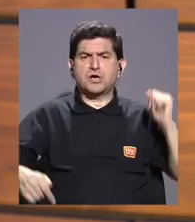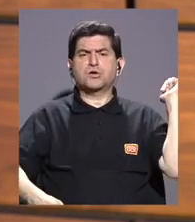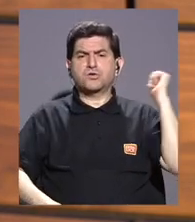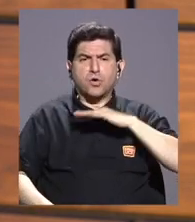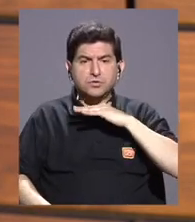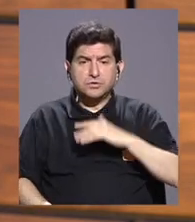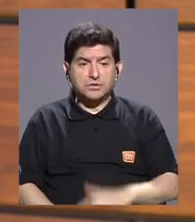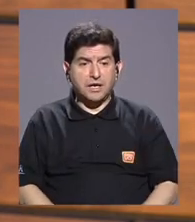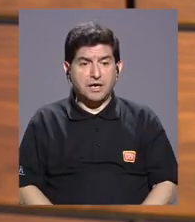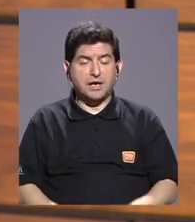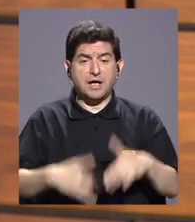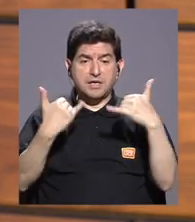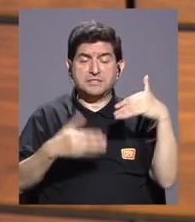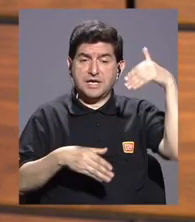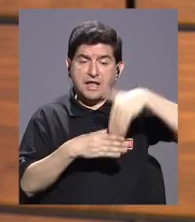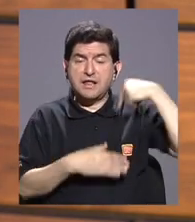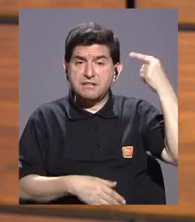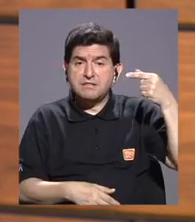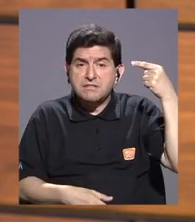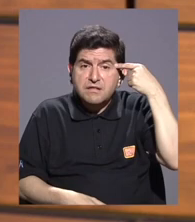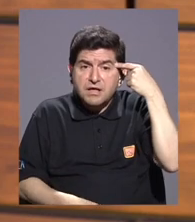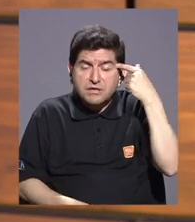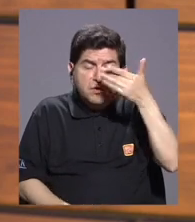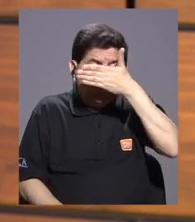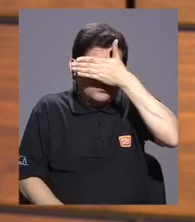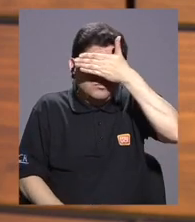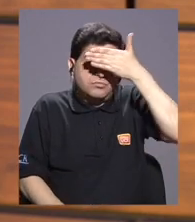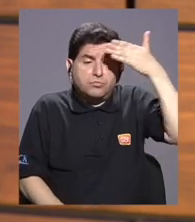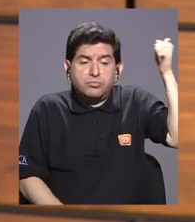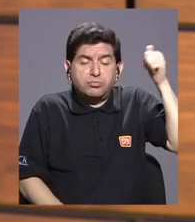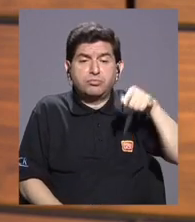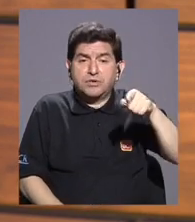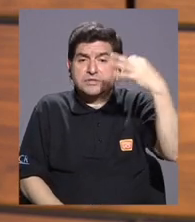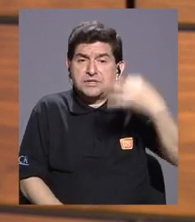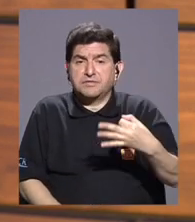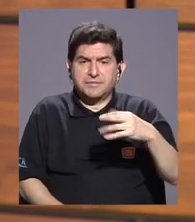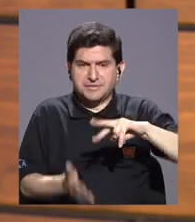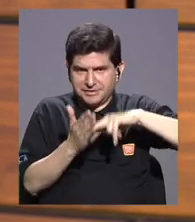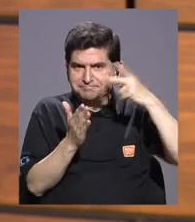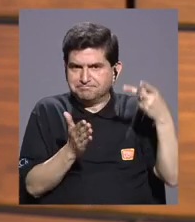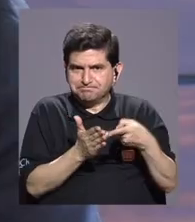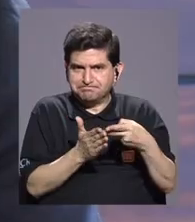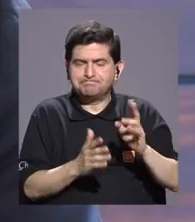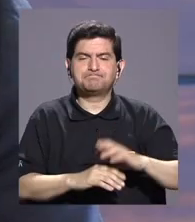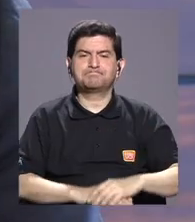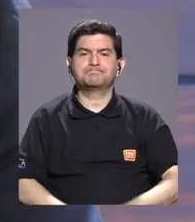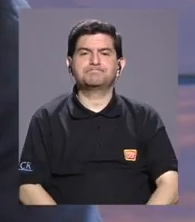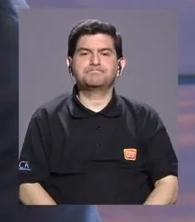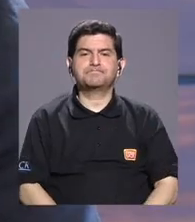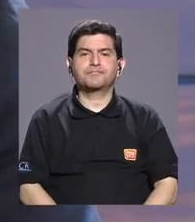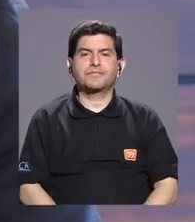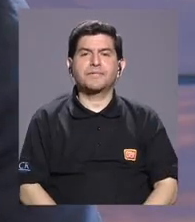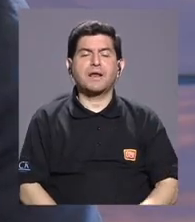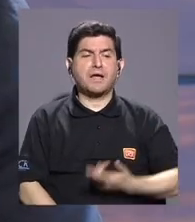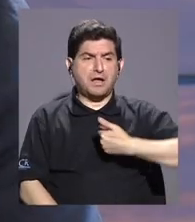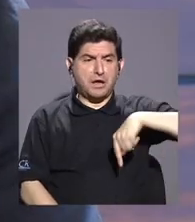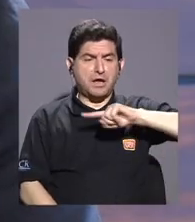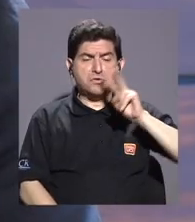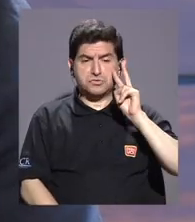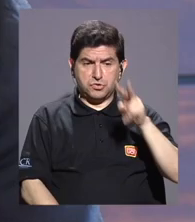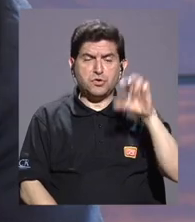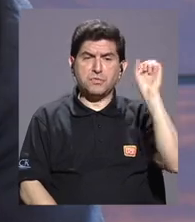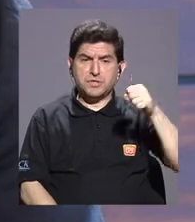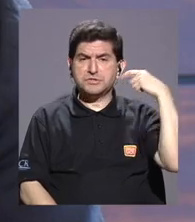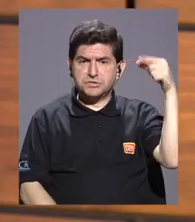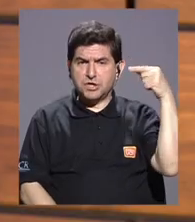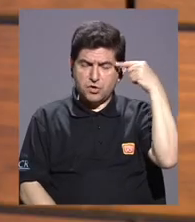la corrupción, al llegar al gobierno dejaron olvidada esa firmeza, ¿no? A eso me refiero. Y sí hemos visto,